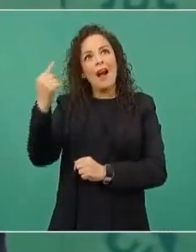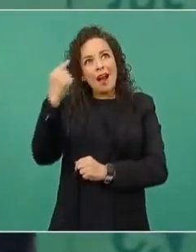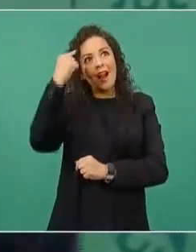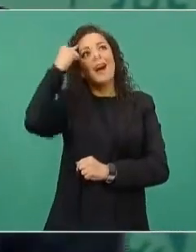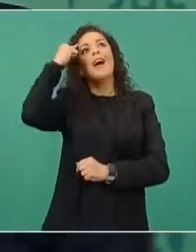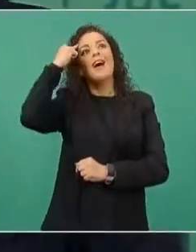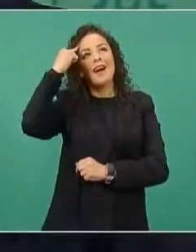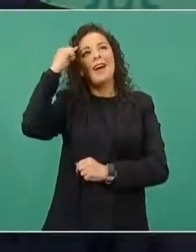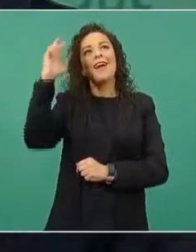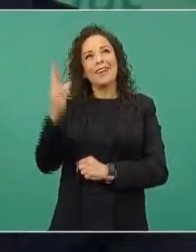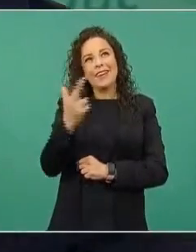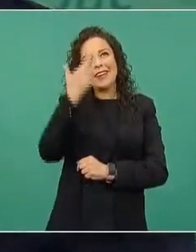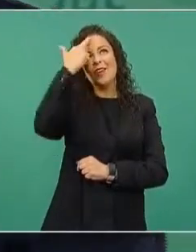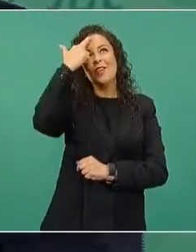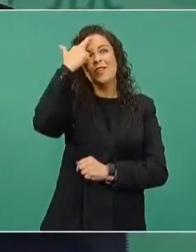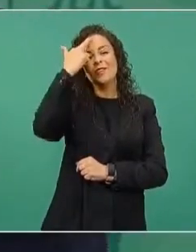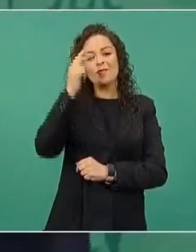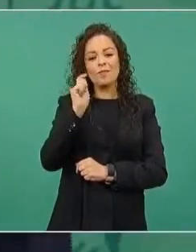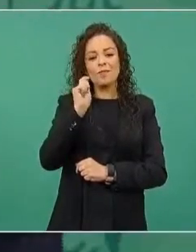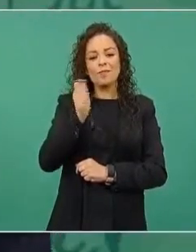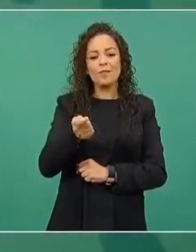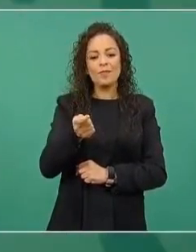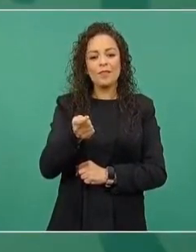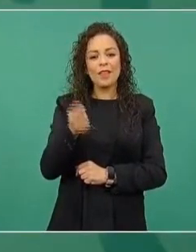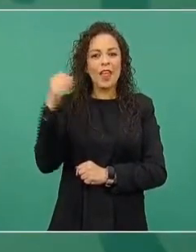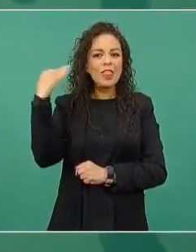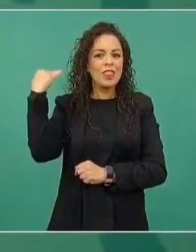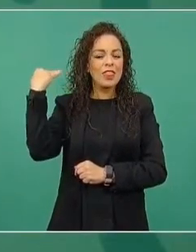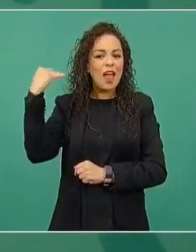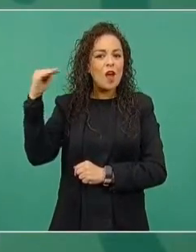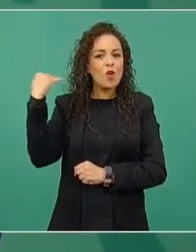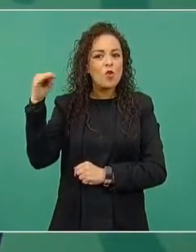aquello de el pastelero de Tacubaya,